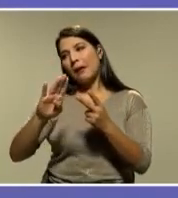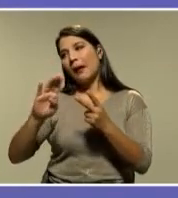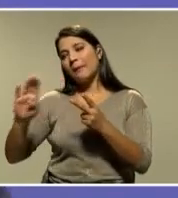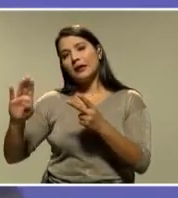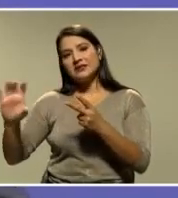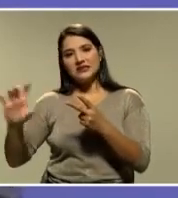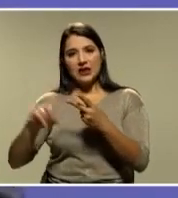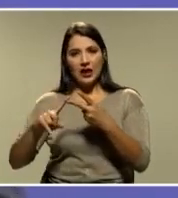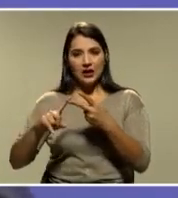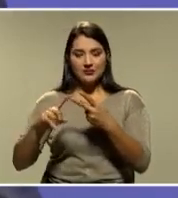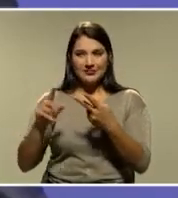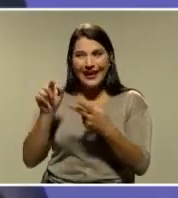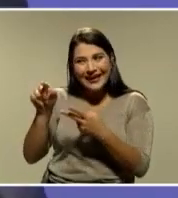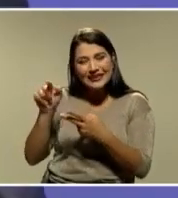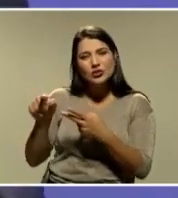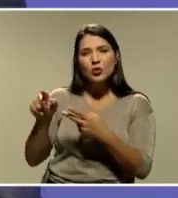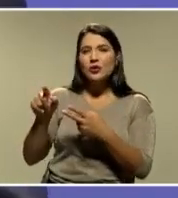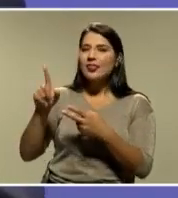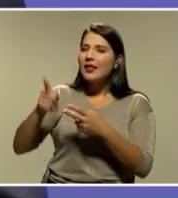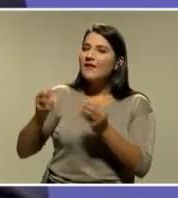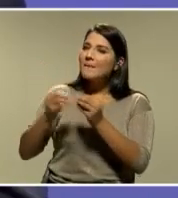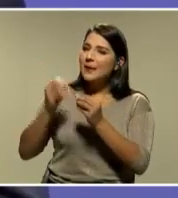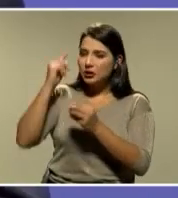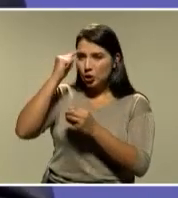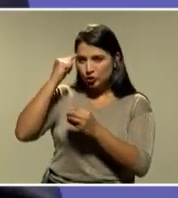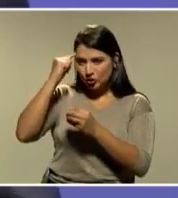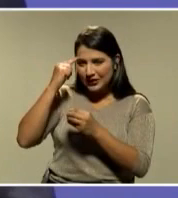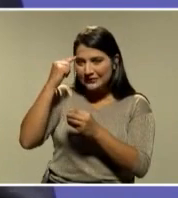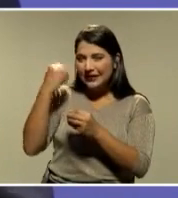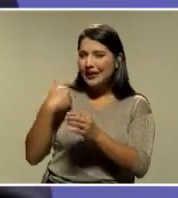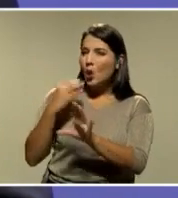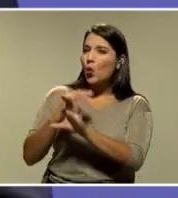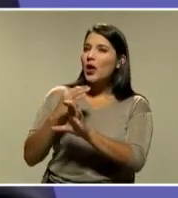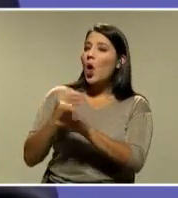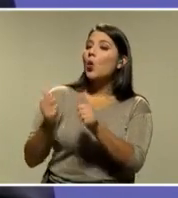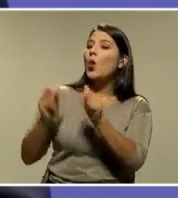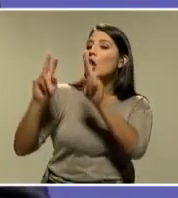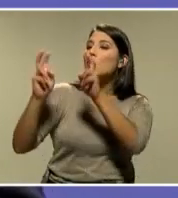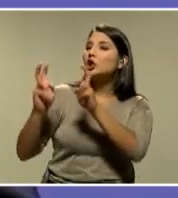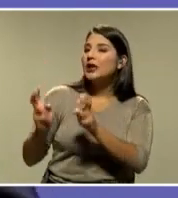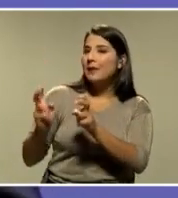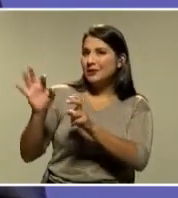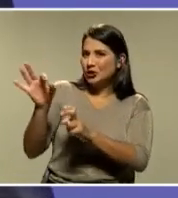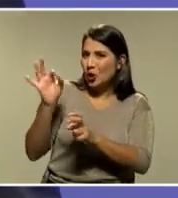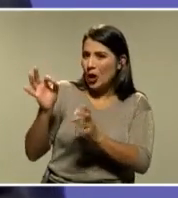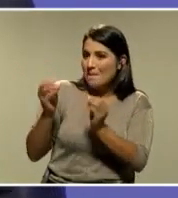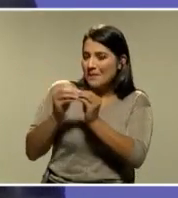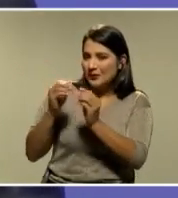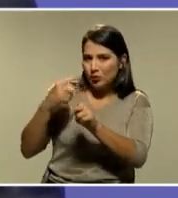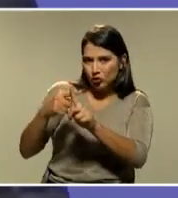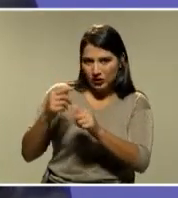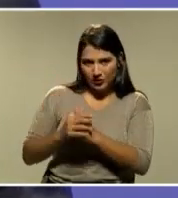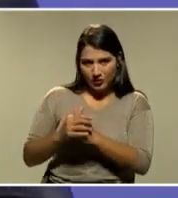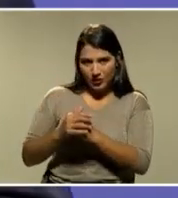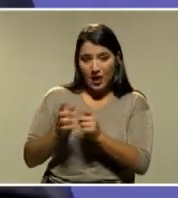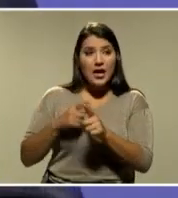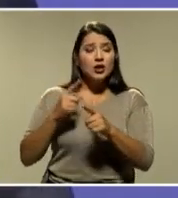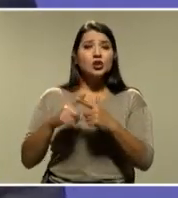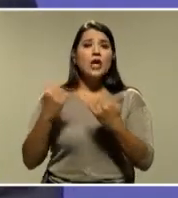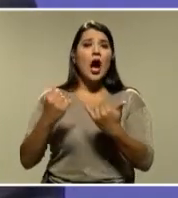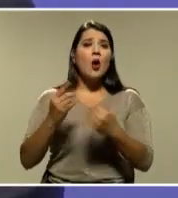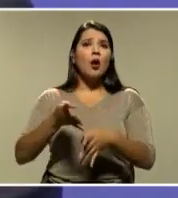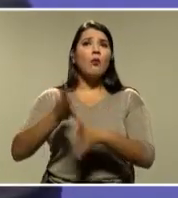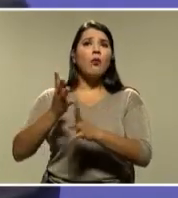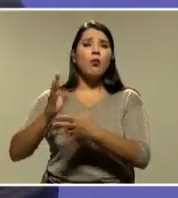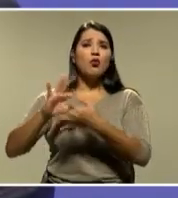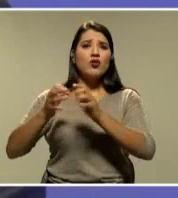eso. Yo creo que tiene que hacerse más examen de conciencia, porque a veces, incluso entonces esto se traslada ahora a las redes sociales, y en las redes sociales dicen, sí, ya